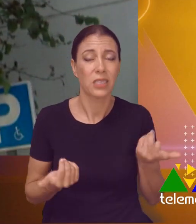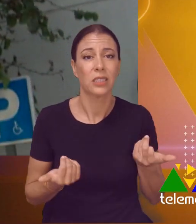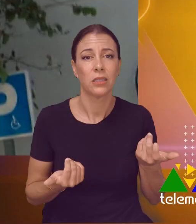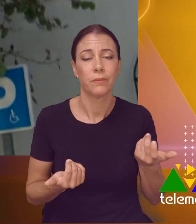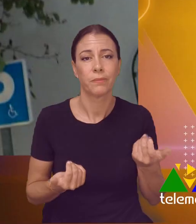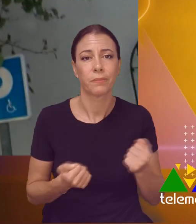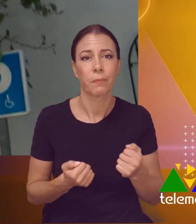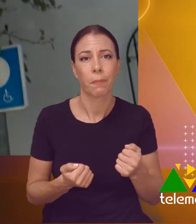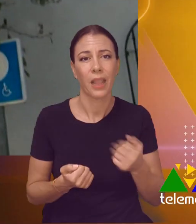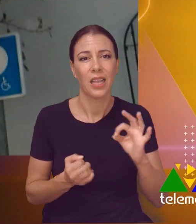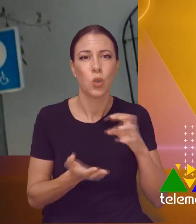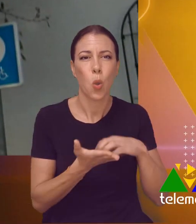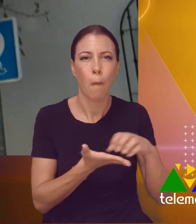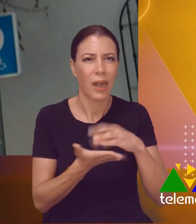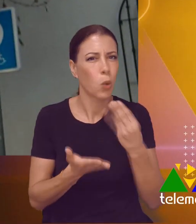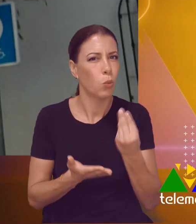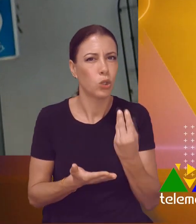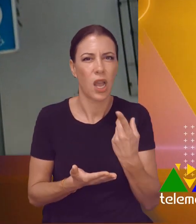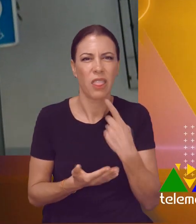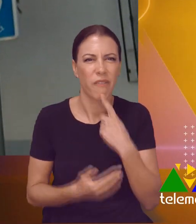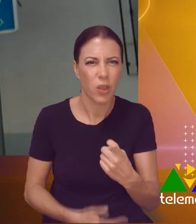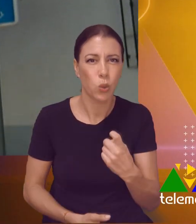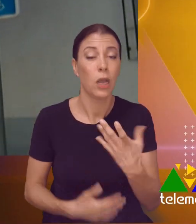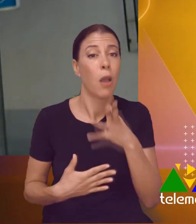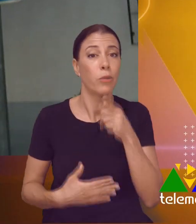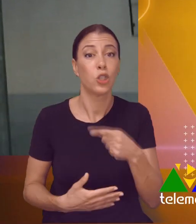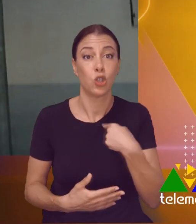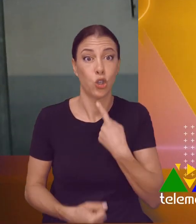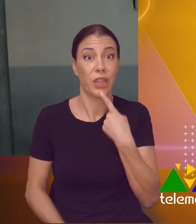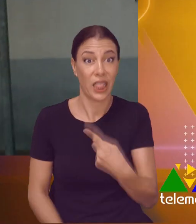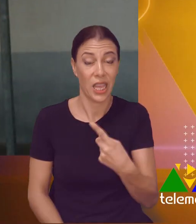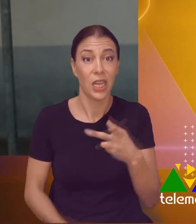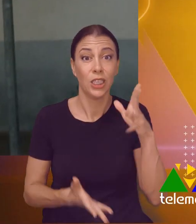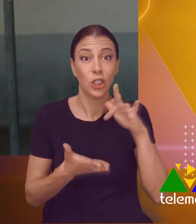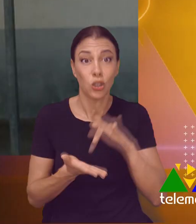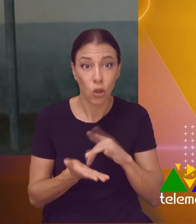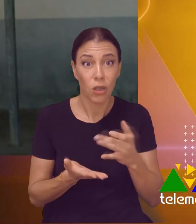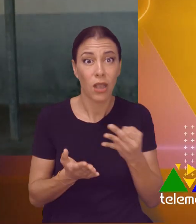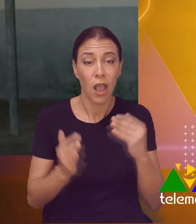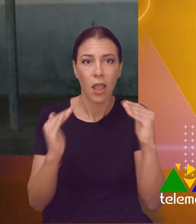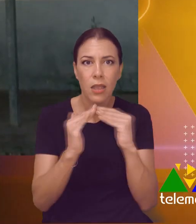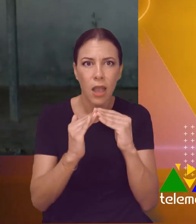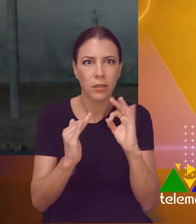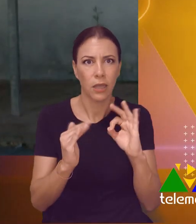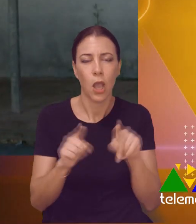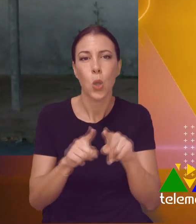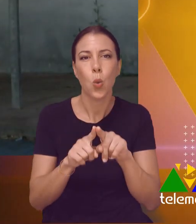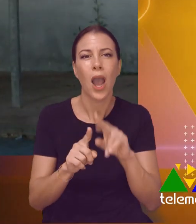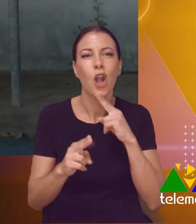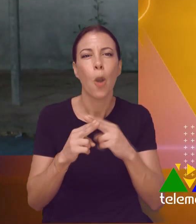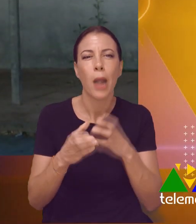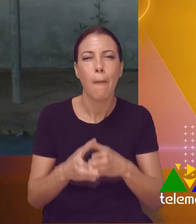con dificultades, por eso decía yo que cada vez que las casas tenían pozos ciegos, se contaminaban con mucha